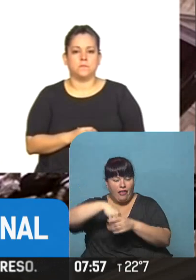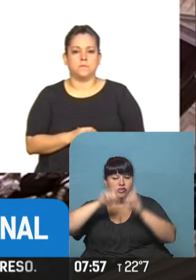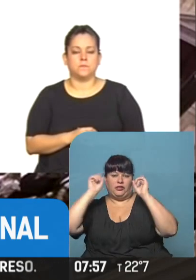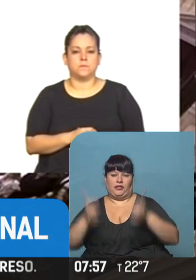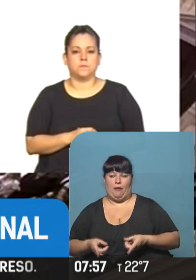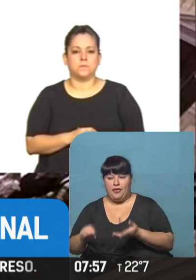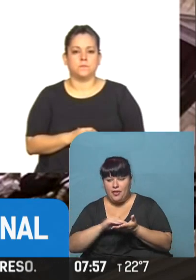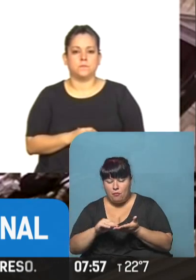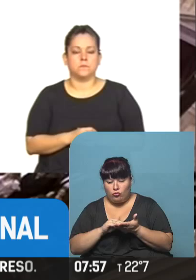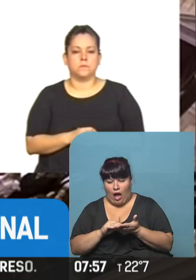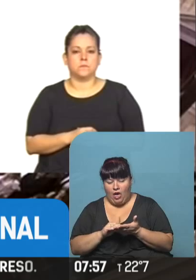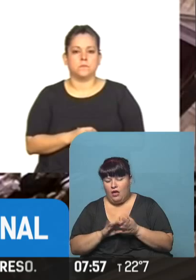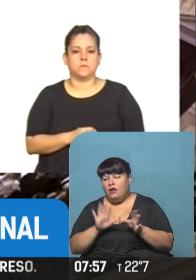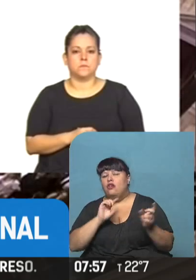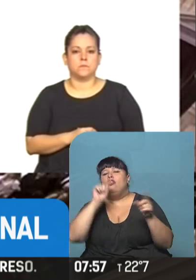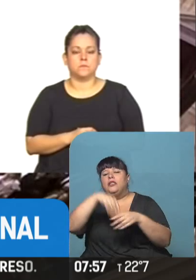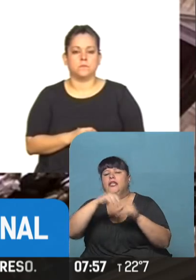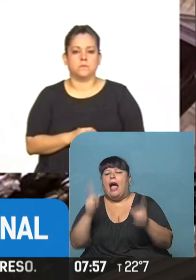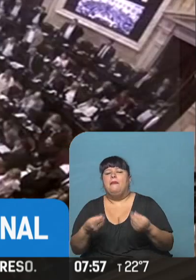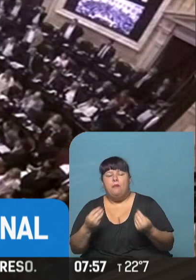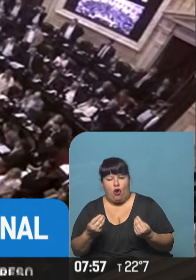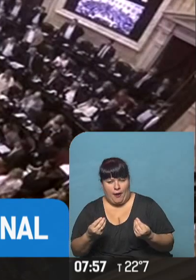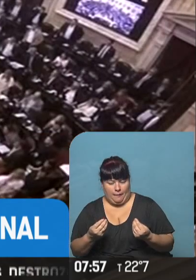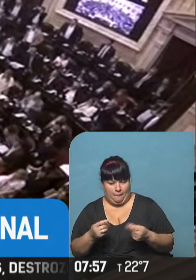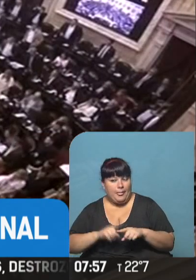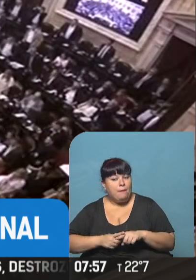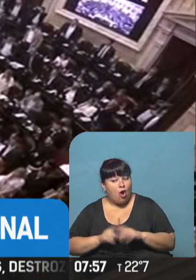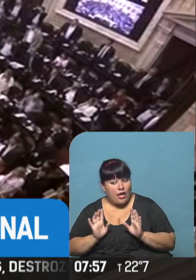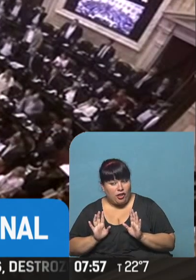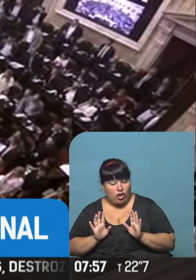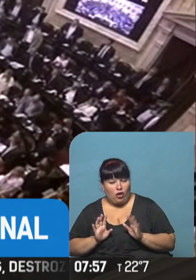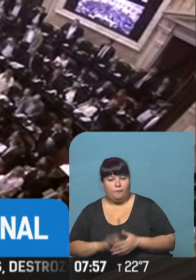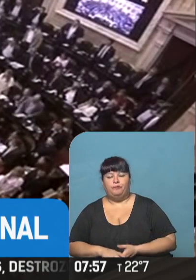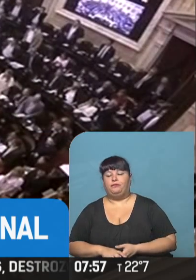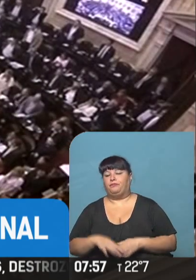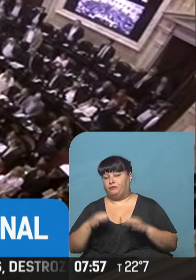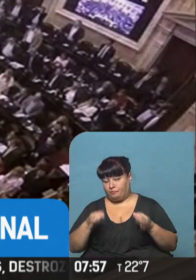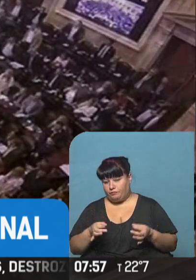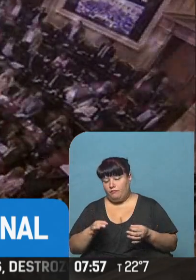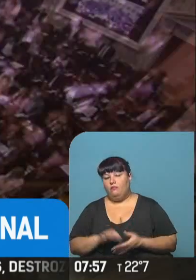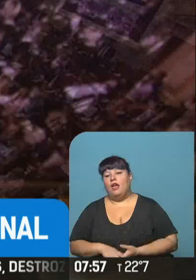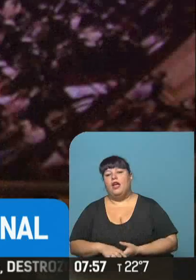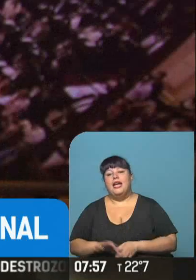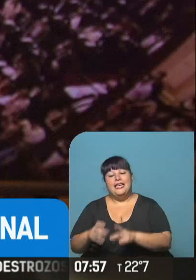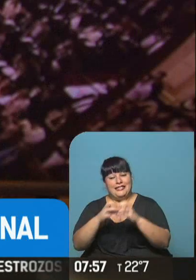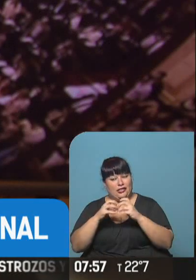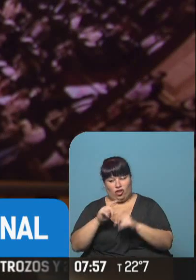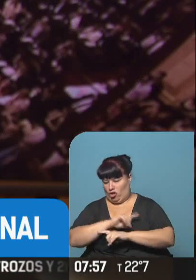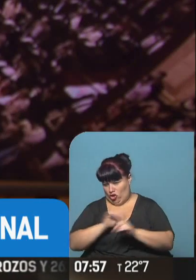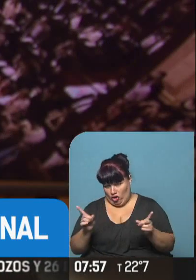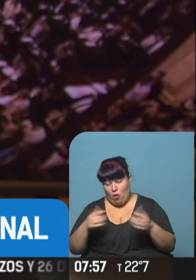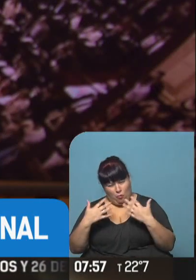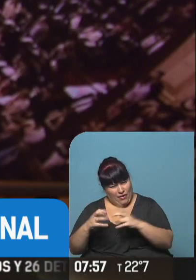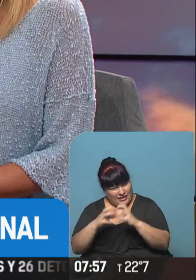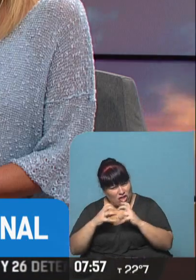Cámara de Diputados. Se trasladó desde el punto de vista de lo político, en definitiva. ¿Se sesionó? No se sesionó. Se